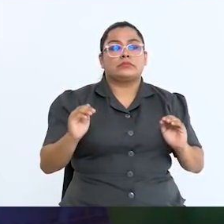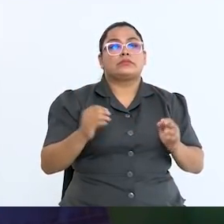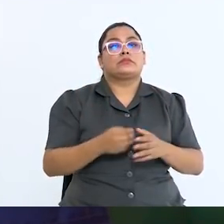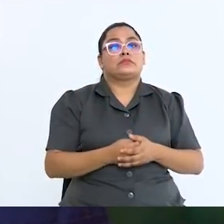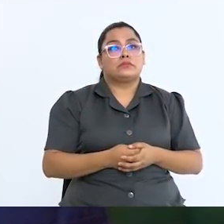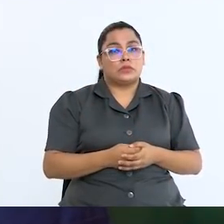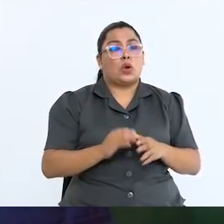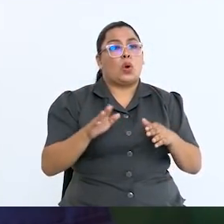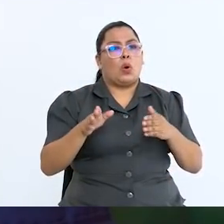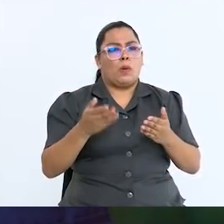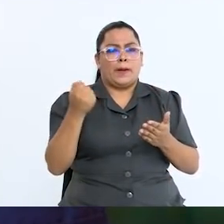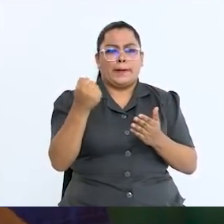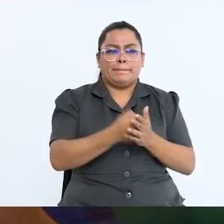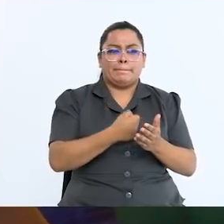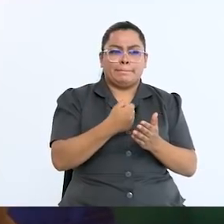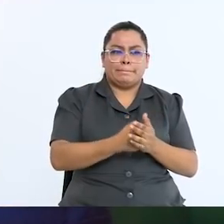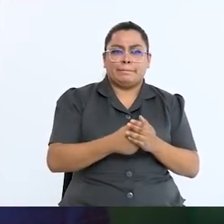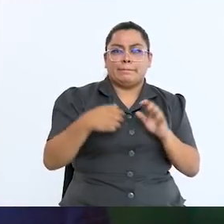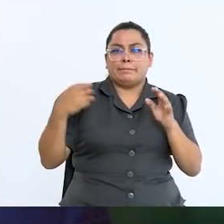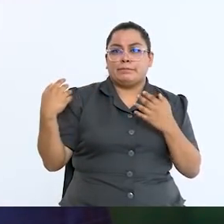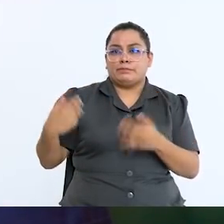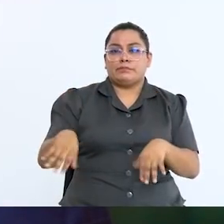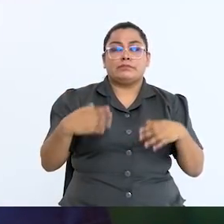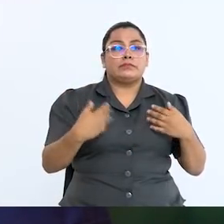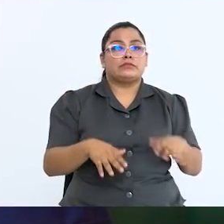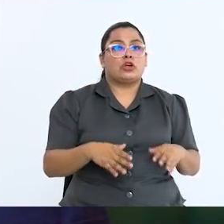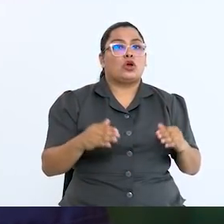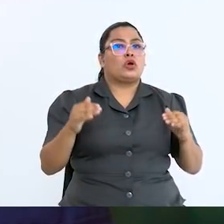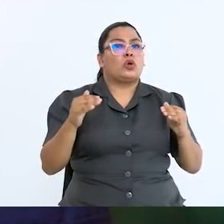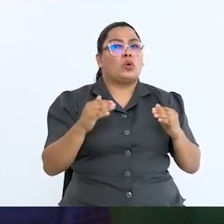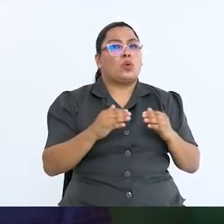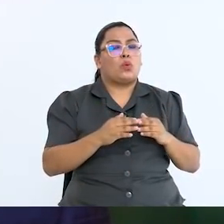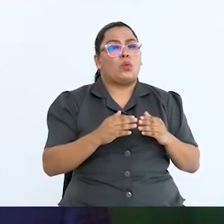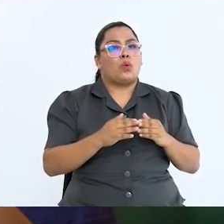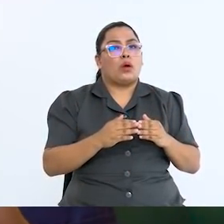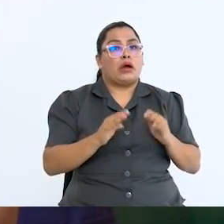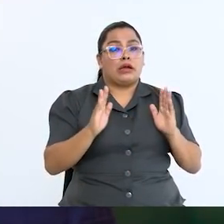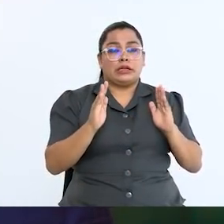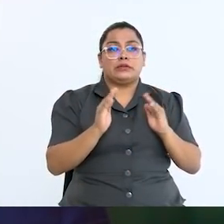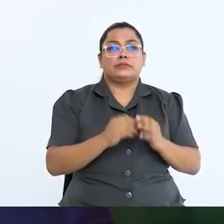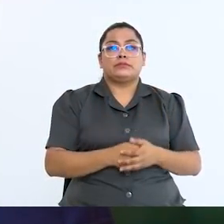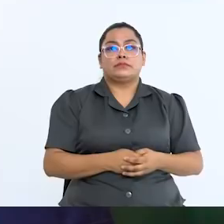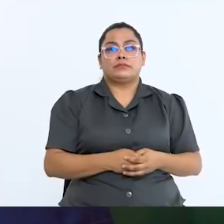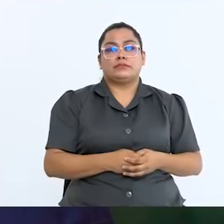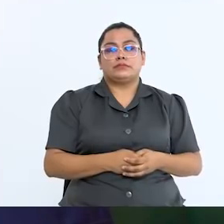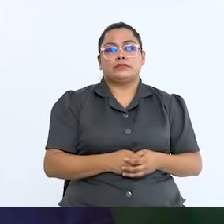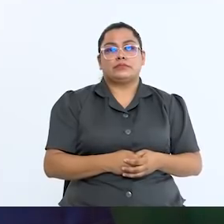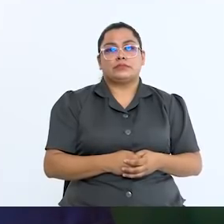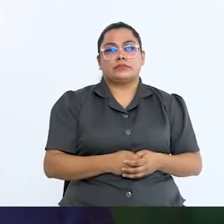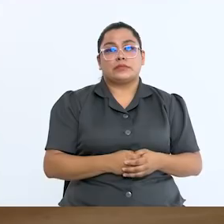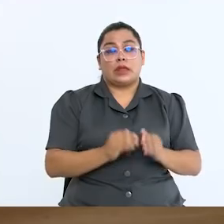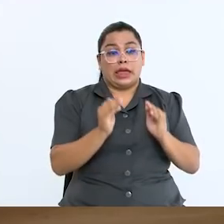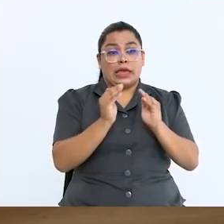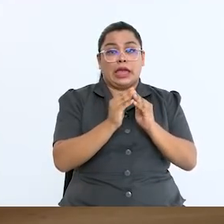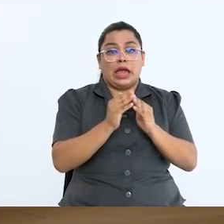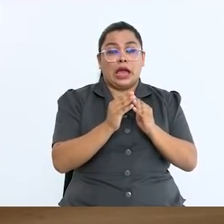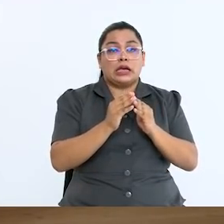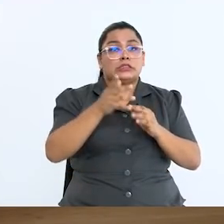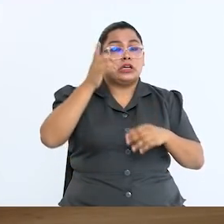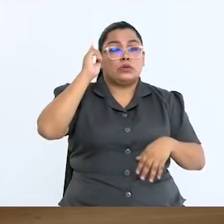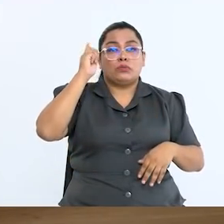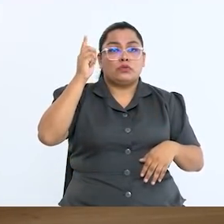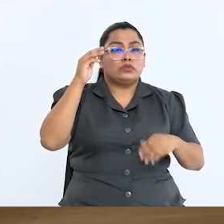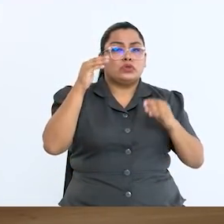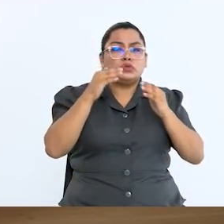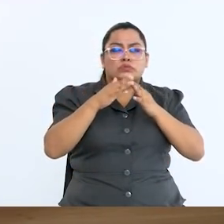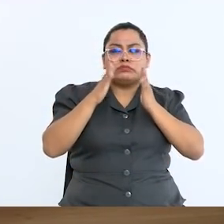niños y las niñas, de cómo desempeñan cada una de las actividades y también aquellas tareas en casa, ¿no? Así es decir, el maestro